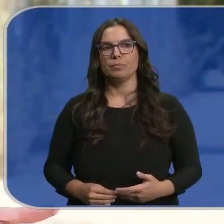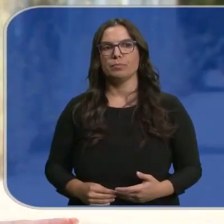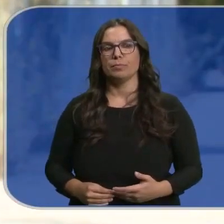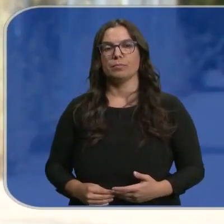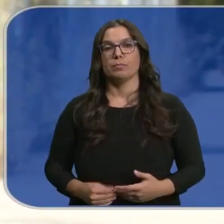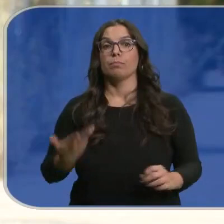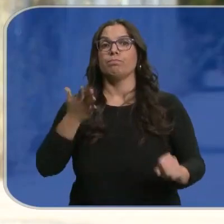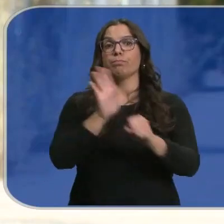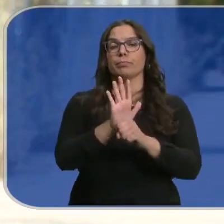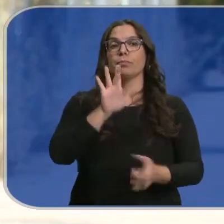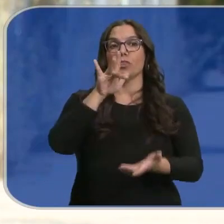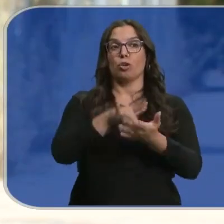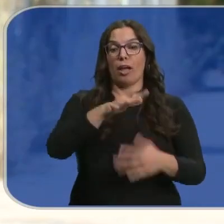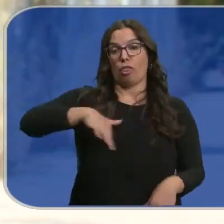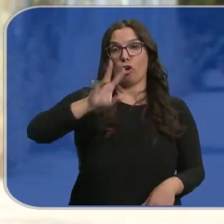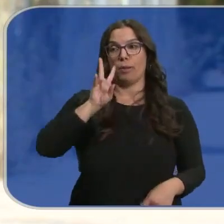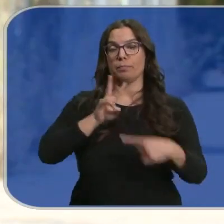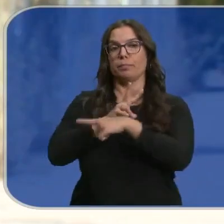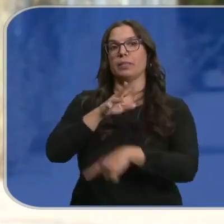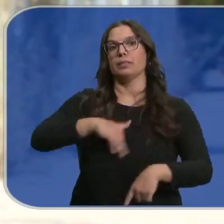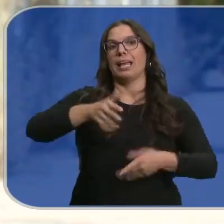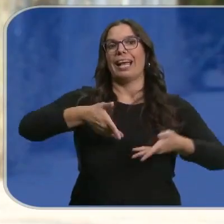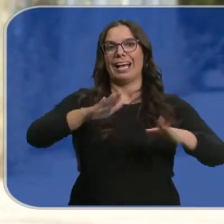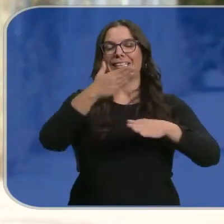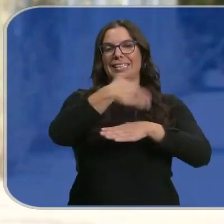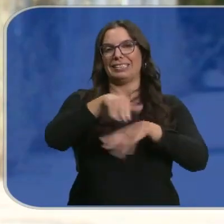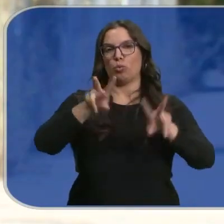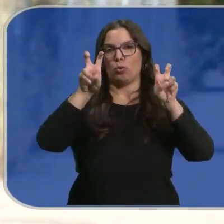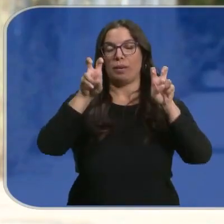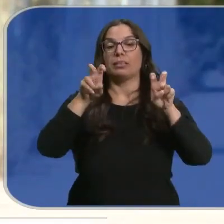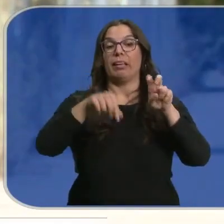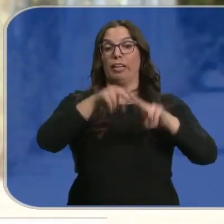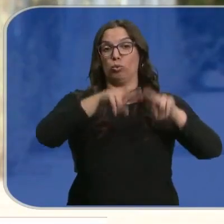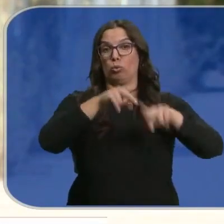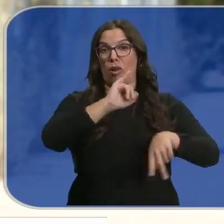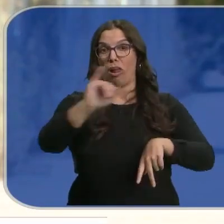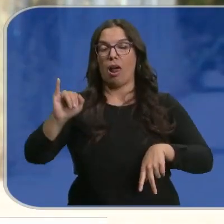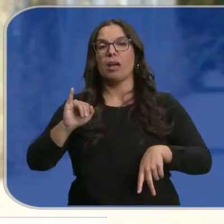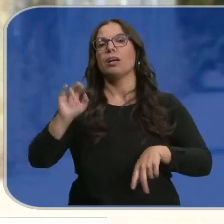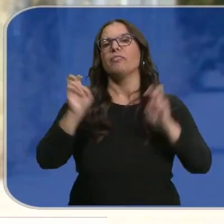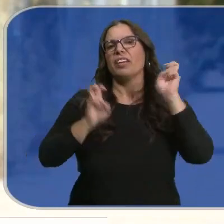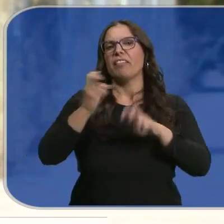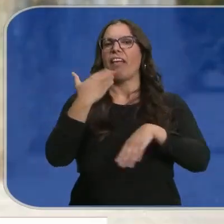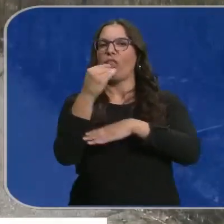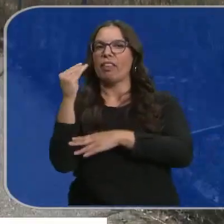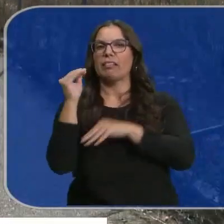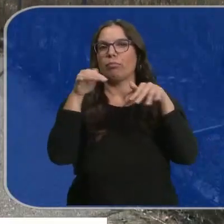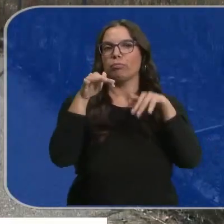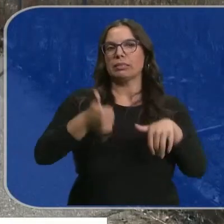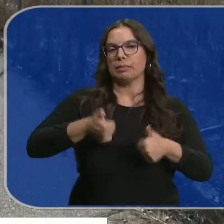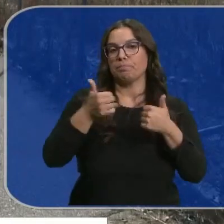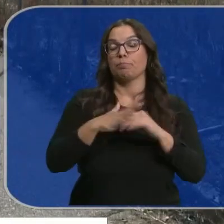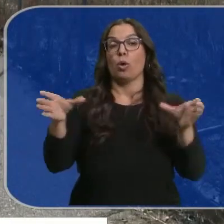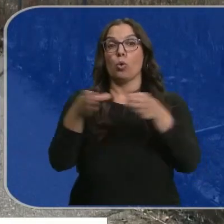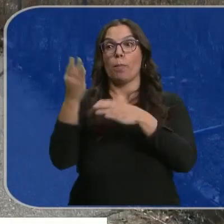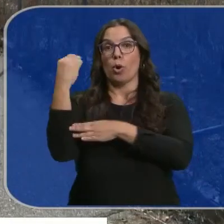Pues la agresión se habría producido en esta zona conocida como Calles Nuevas, una zona de viviendas en construcción donde suelen venir los adolescentes. Fueron un grupo